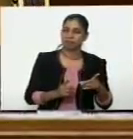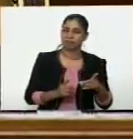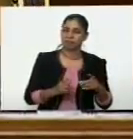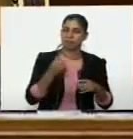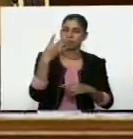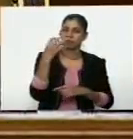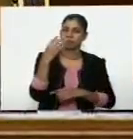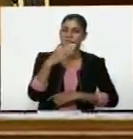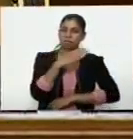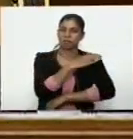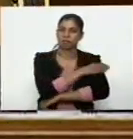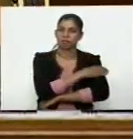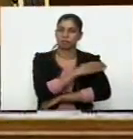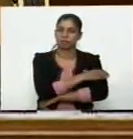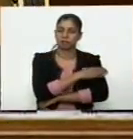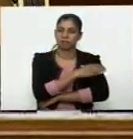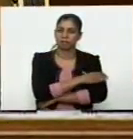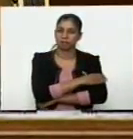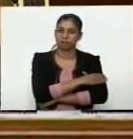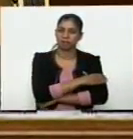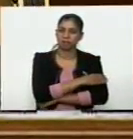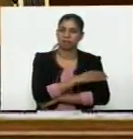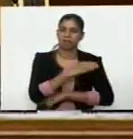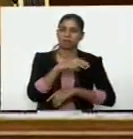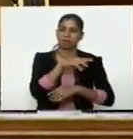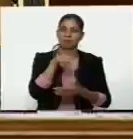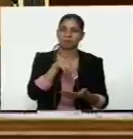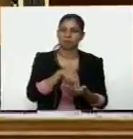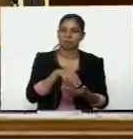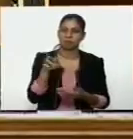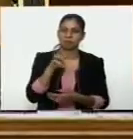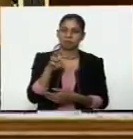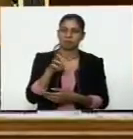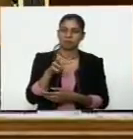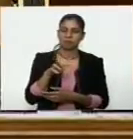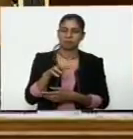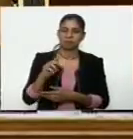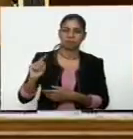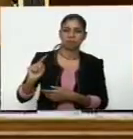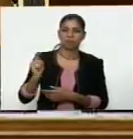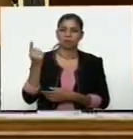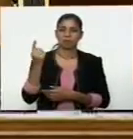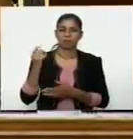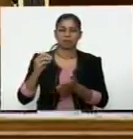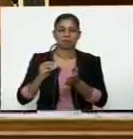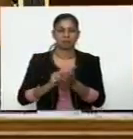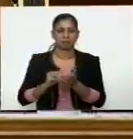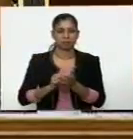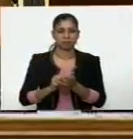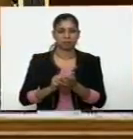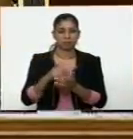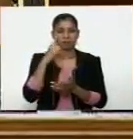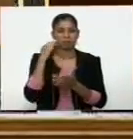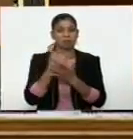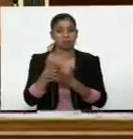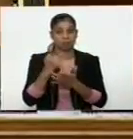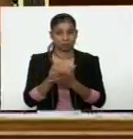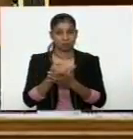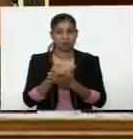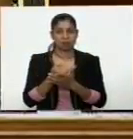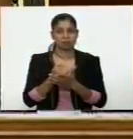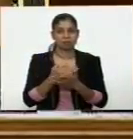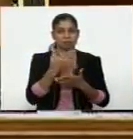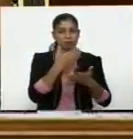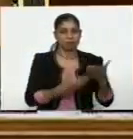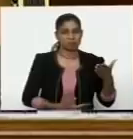espuria Asamblea Nacional Venezolana. Por primera vez queda constancia en un